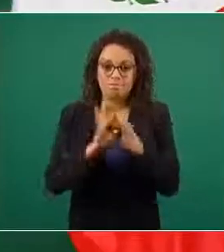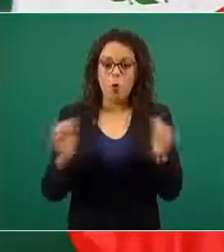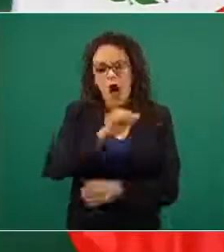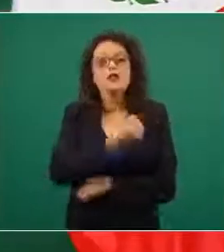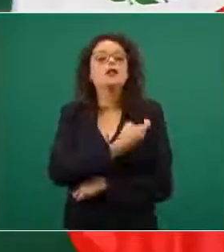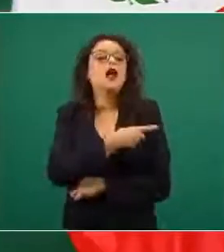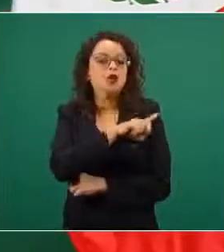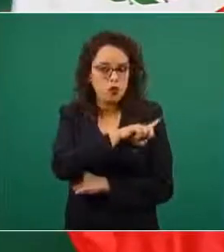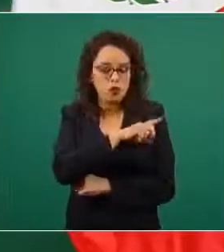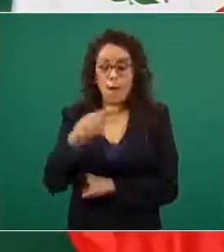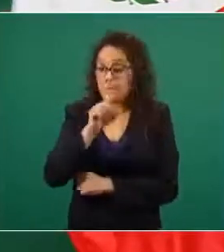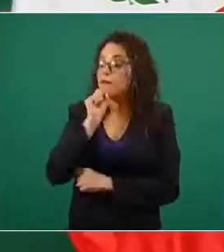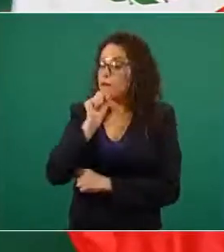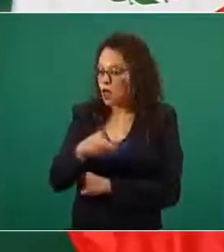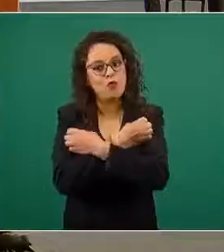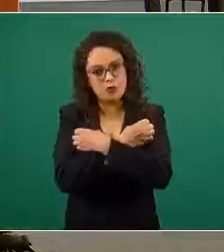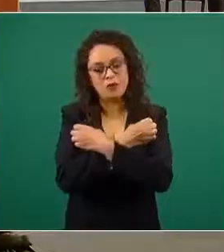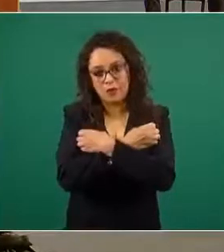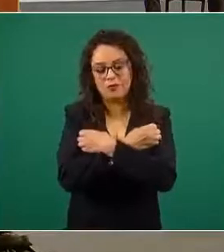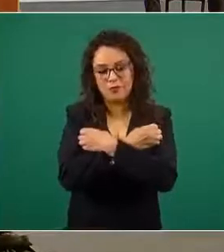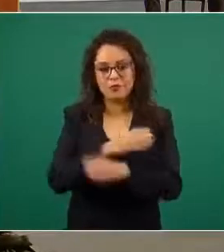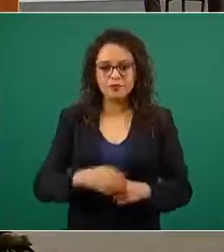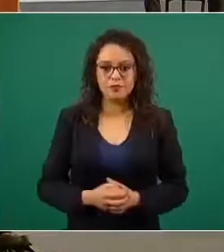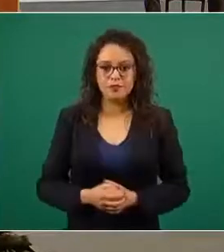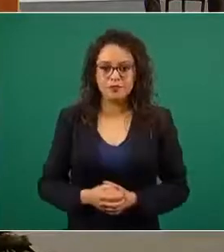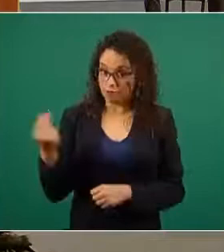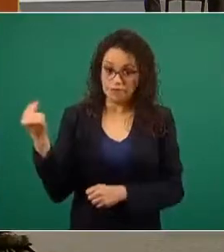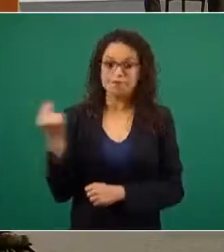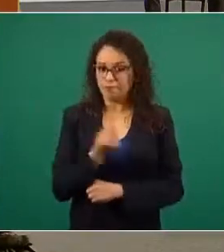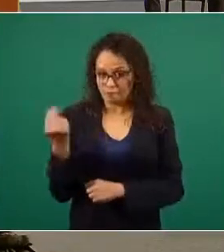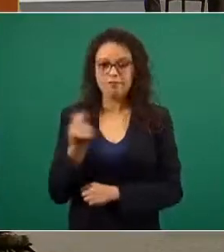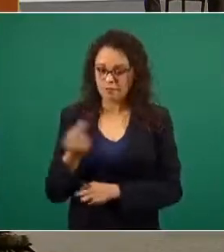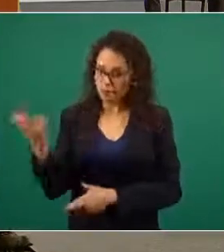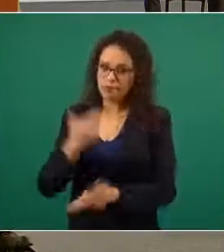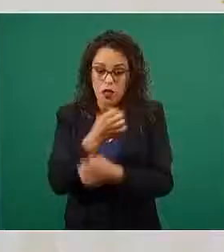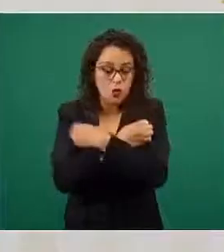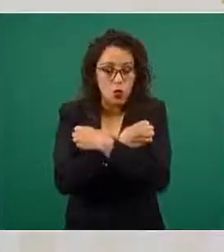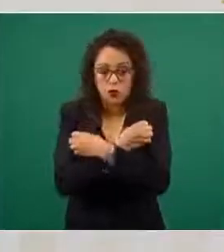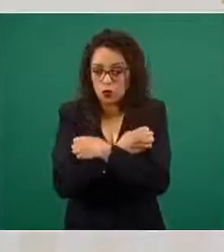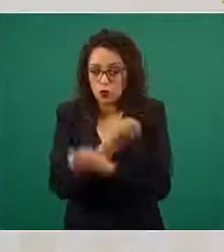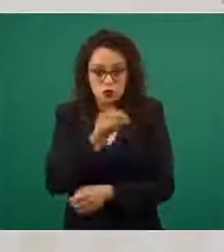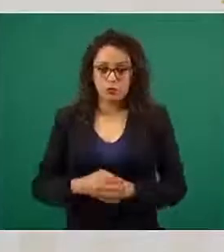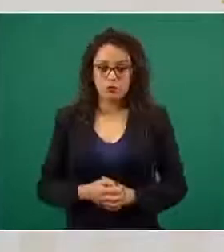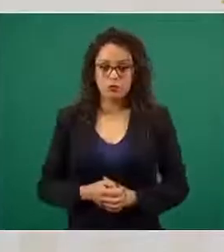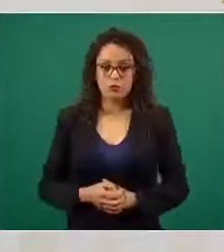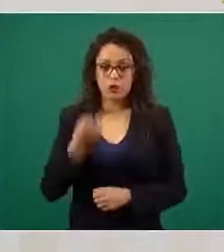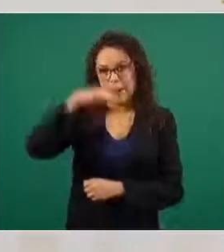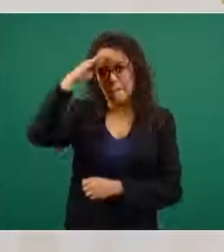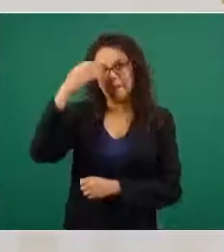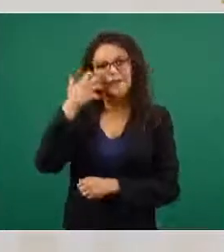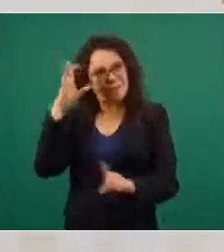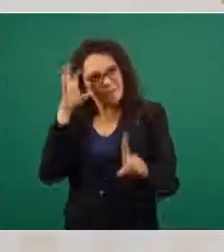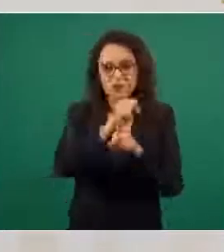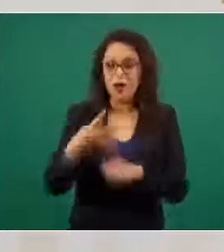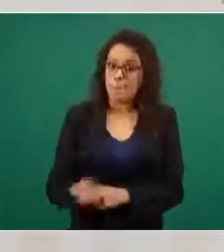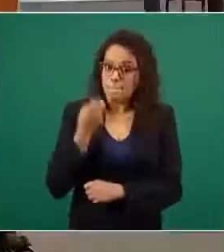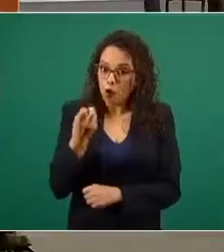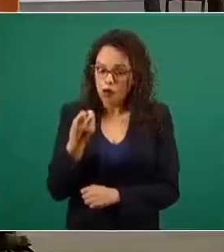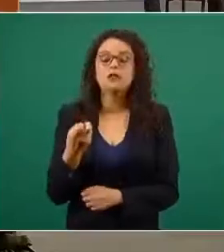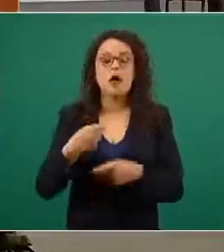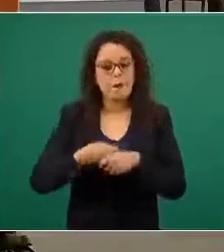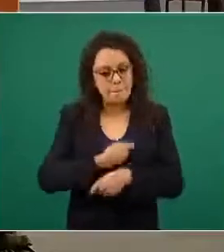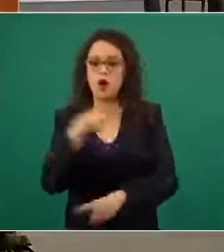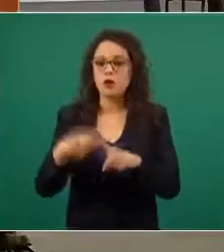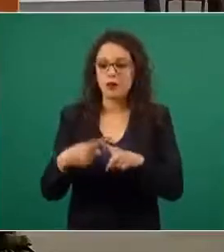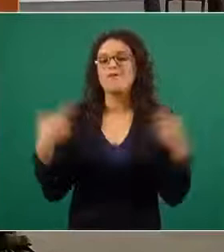pero también tenemos que garantizar el derecho a la educación, tenemos que ir hacia la normalidad educativa, ese es un propósito. Entonces, por eso la aplicación de la vacuna